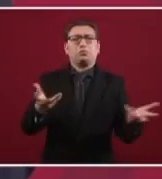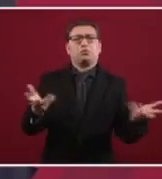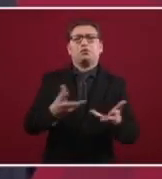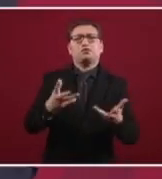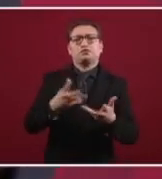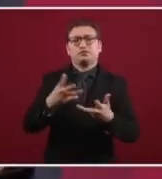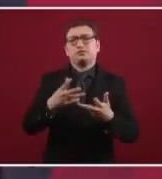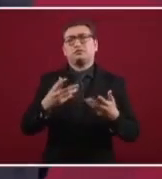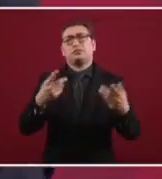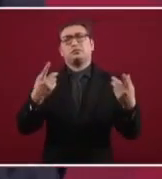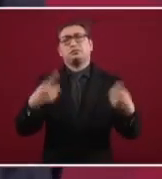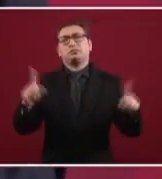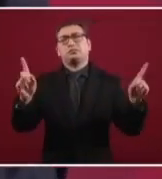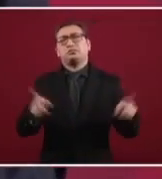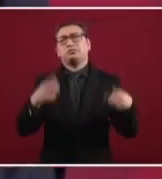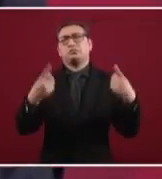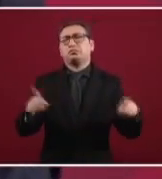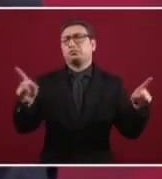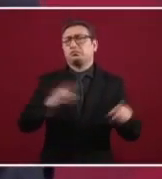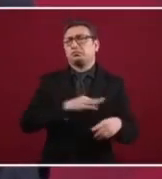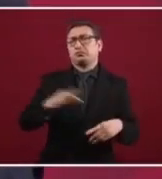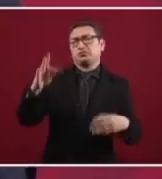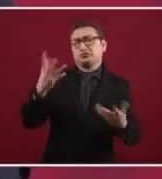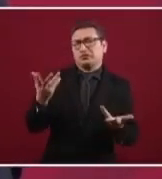pueden haber bandas,